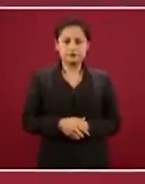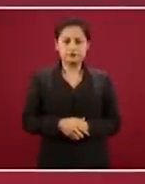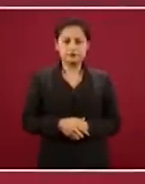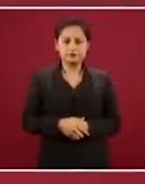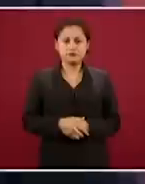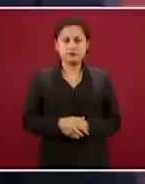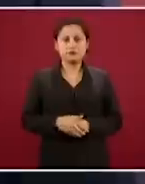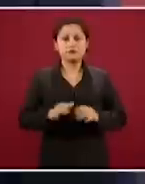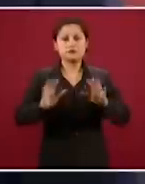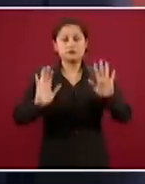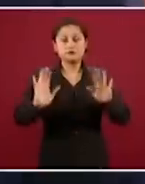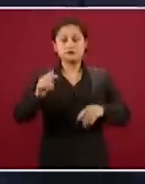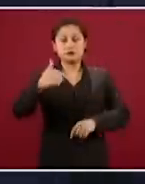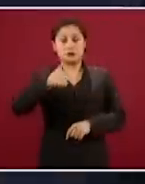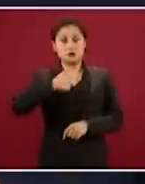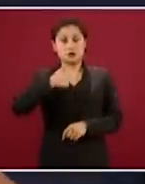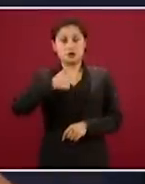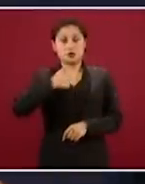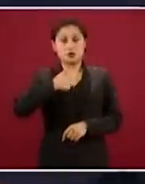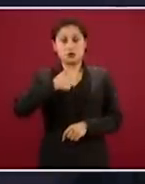Me pronuncio